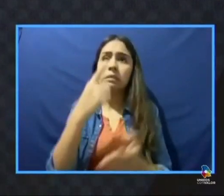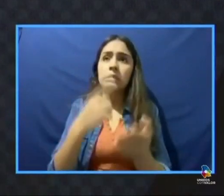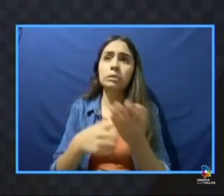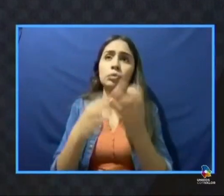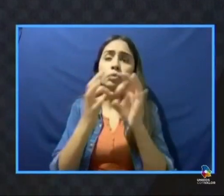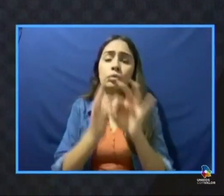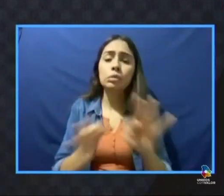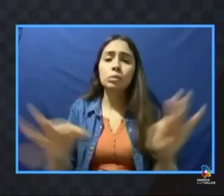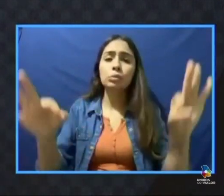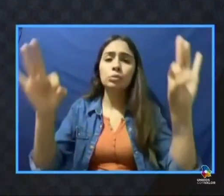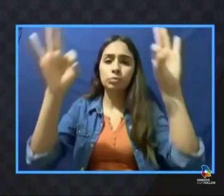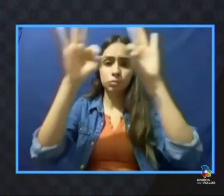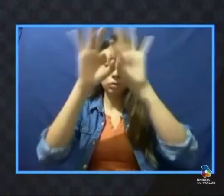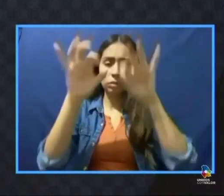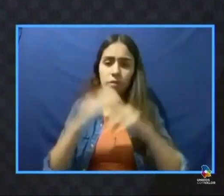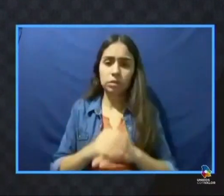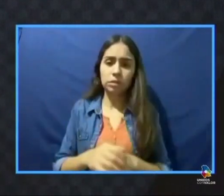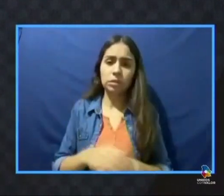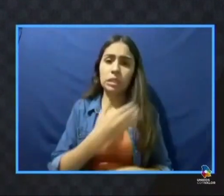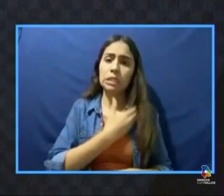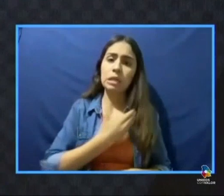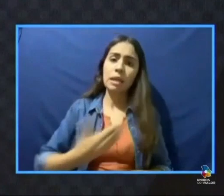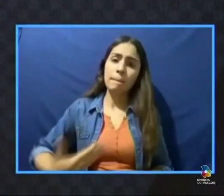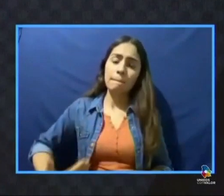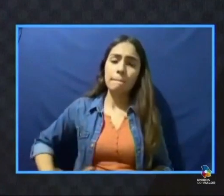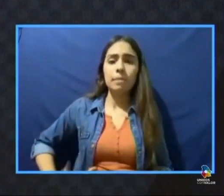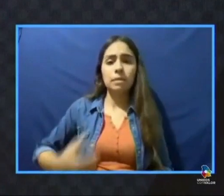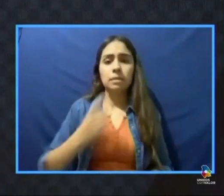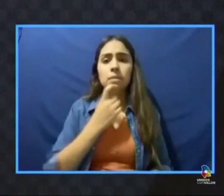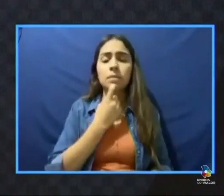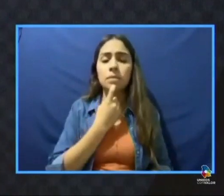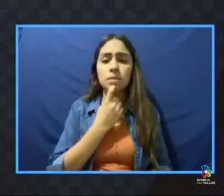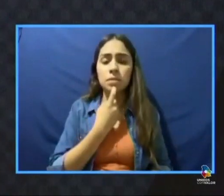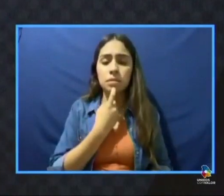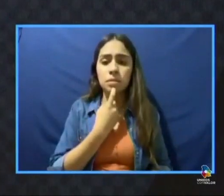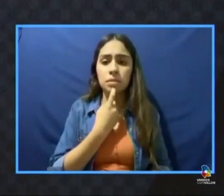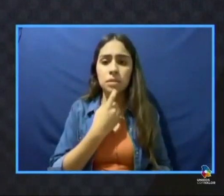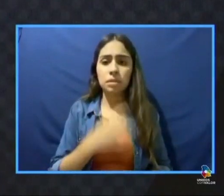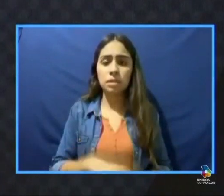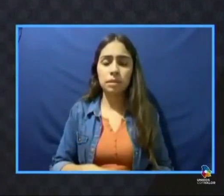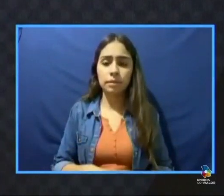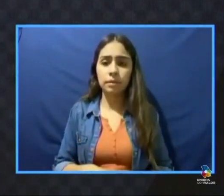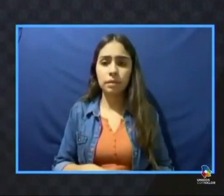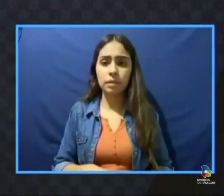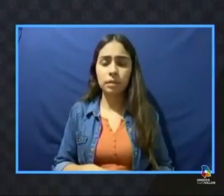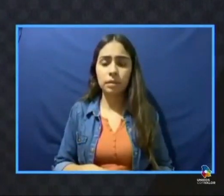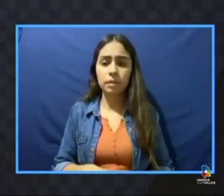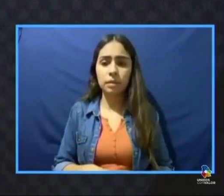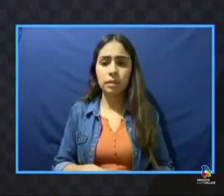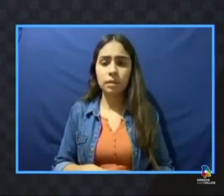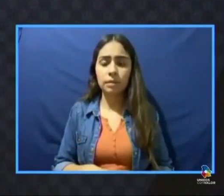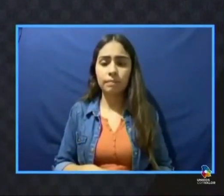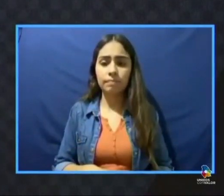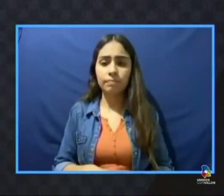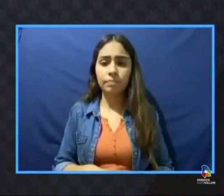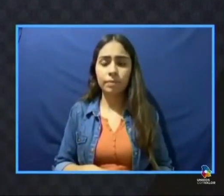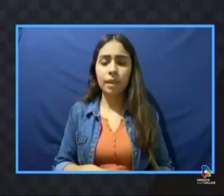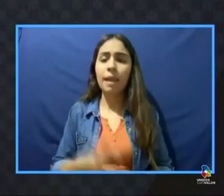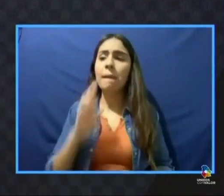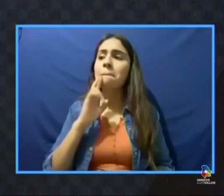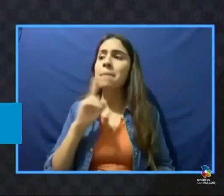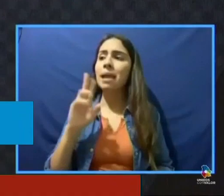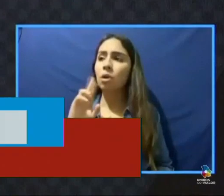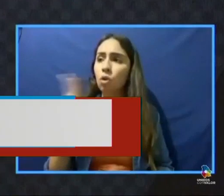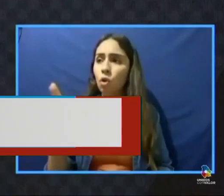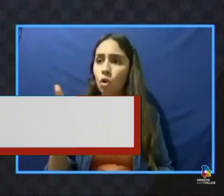presidente de la República despliegue también una agenda de relación internacional,